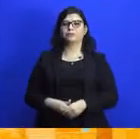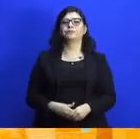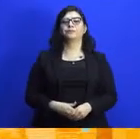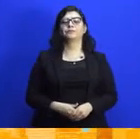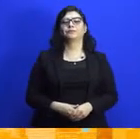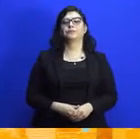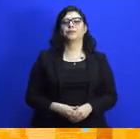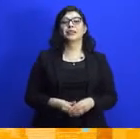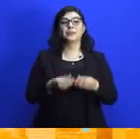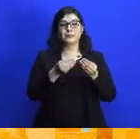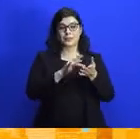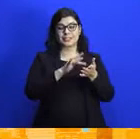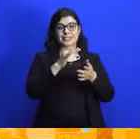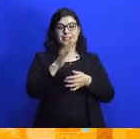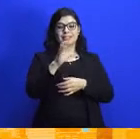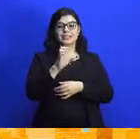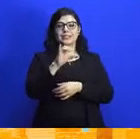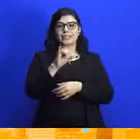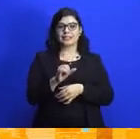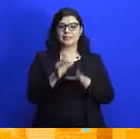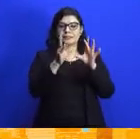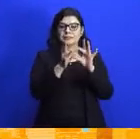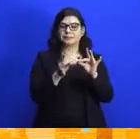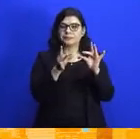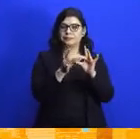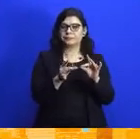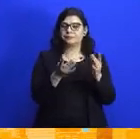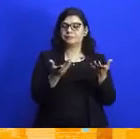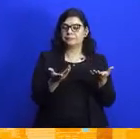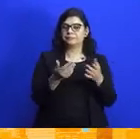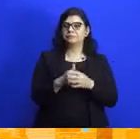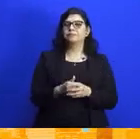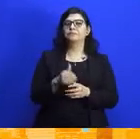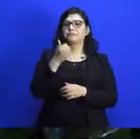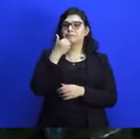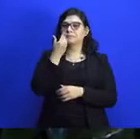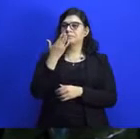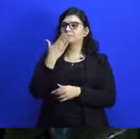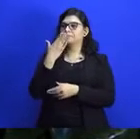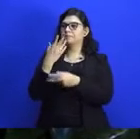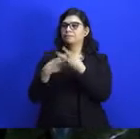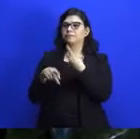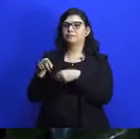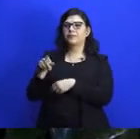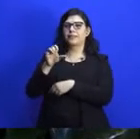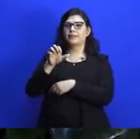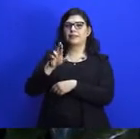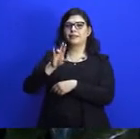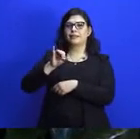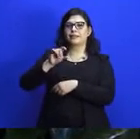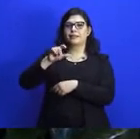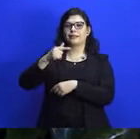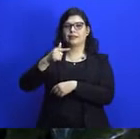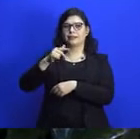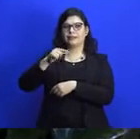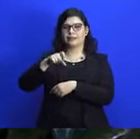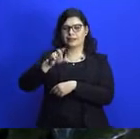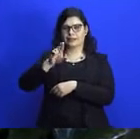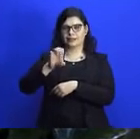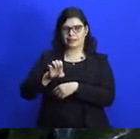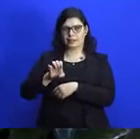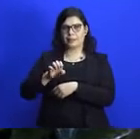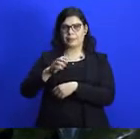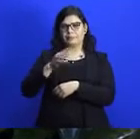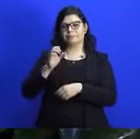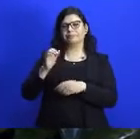Muchas gracias, Ceci, por compartir con nosotros. Y ahora quiero darle la bienvenida a Enrique Pellico, nuestro vicepresidente de Supply Chain,